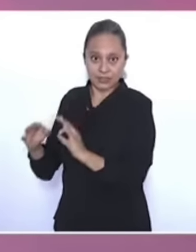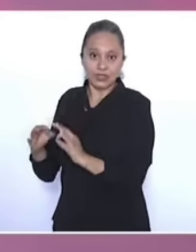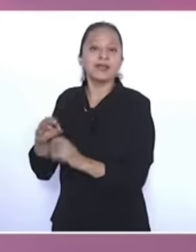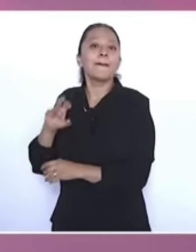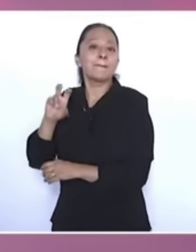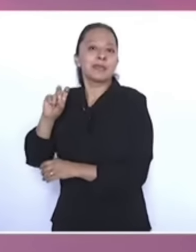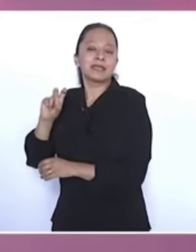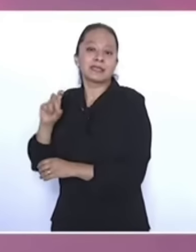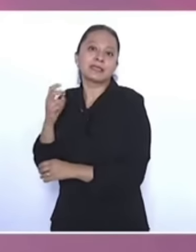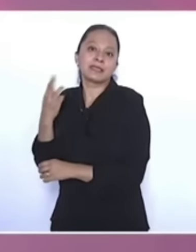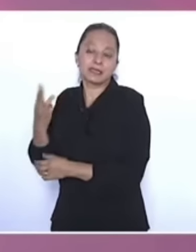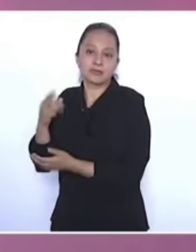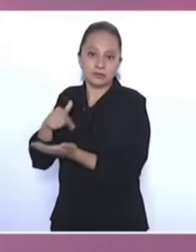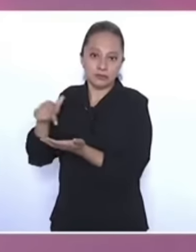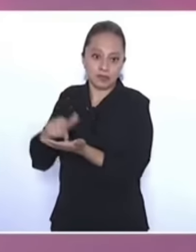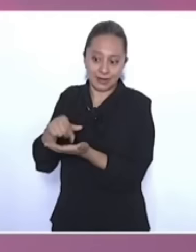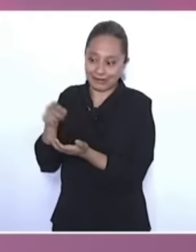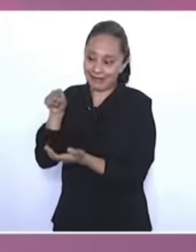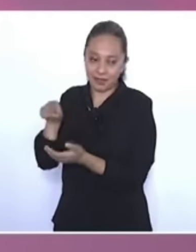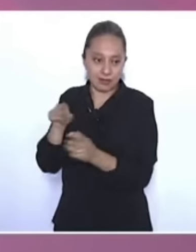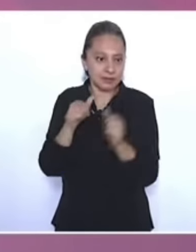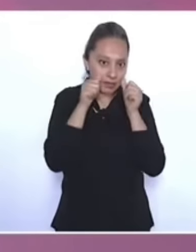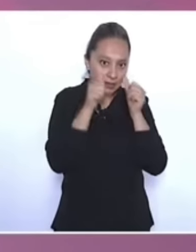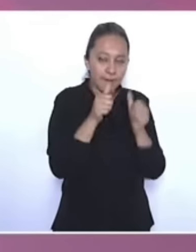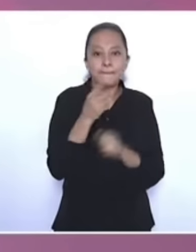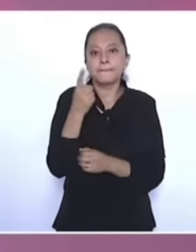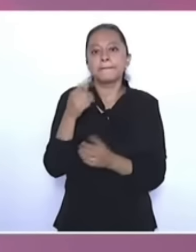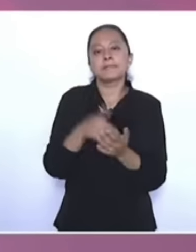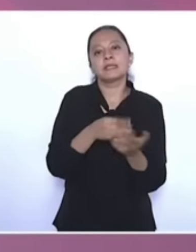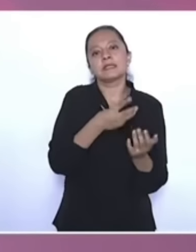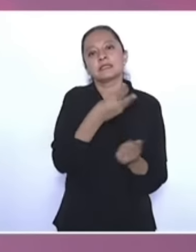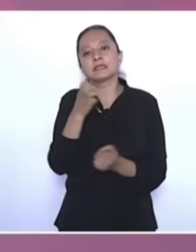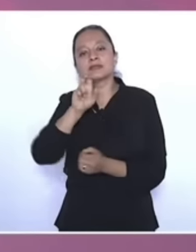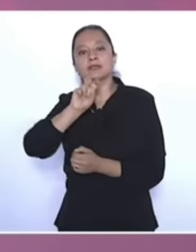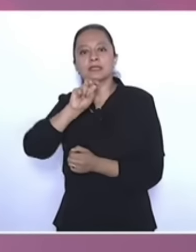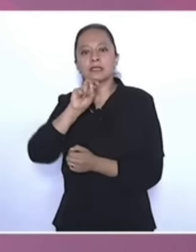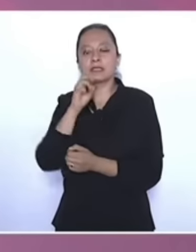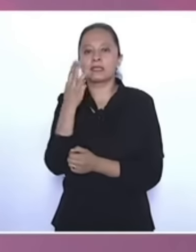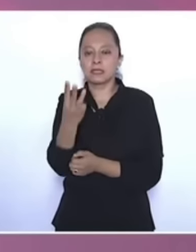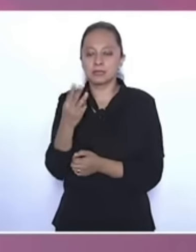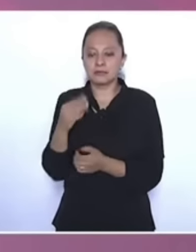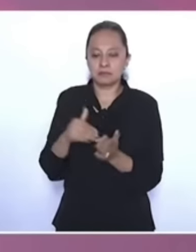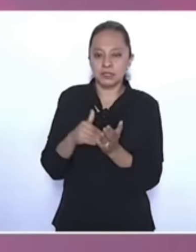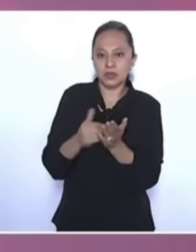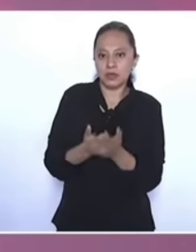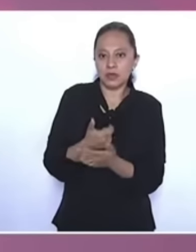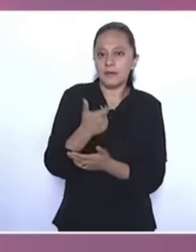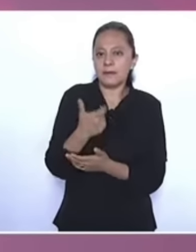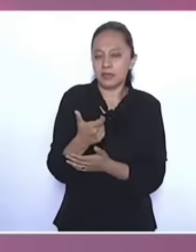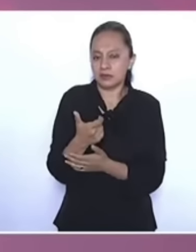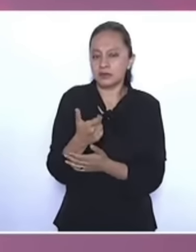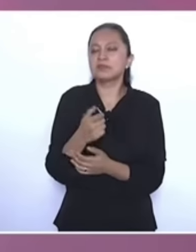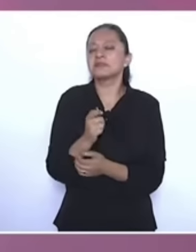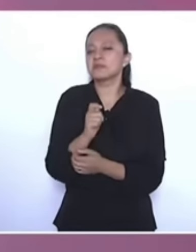Hemos invertido 1.333 millones de pesos, lo que en suma se ha traducido